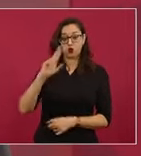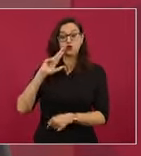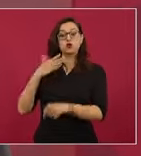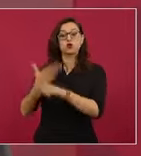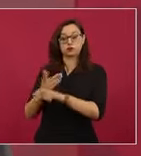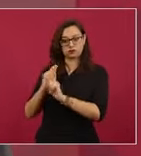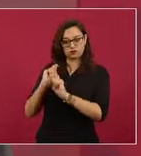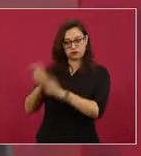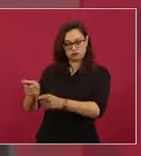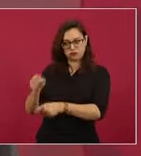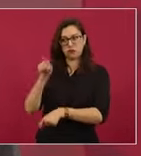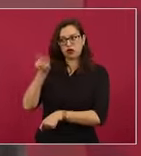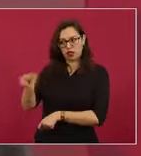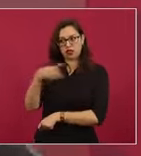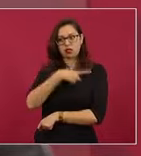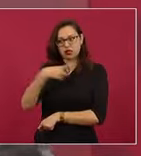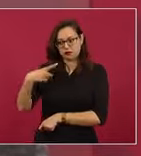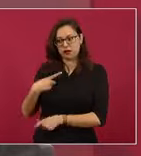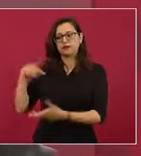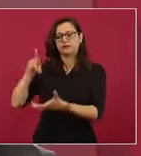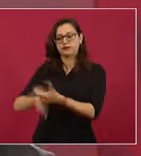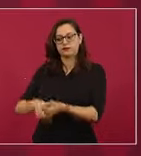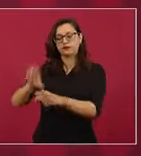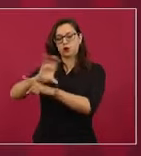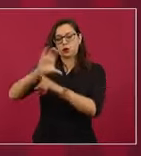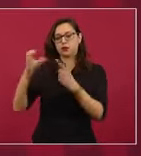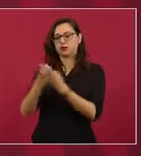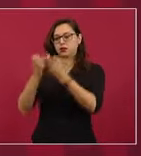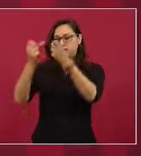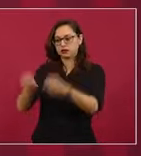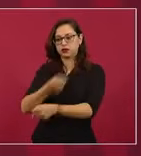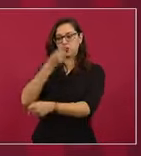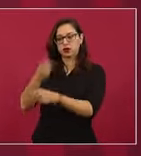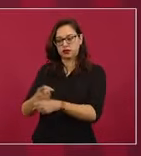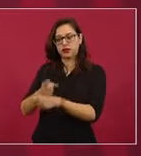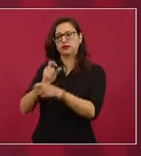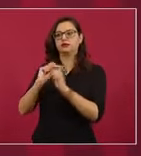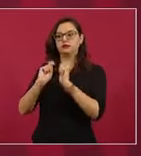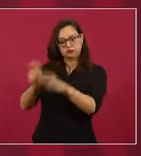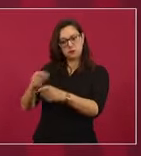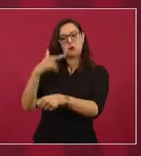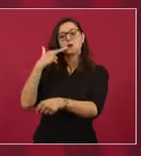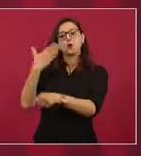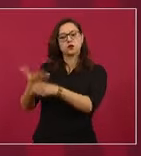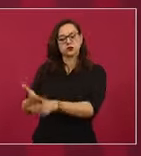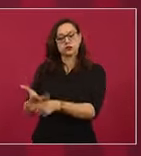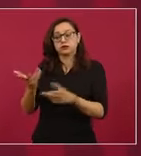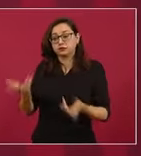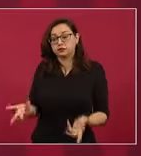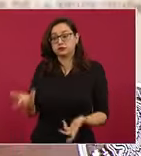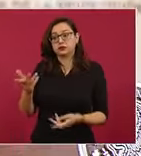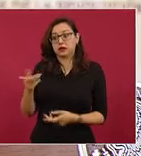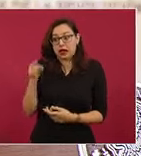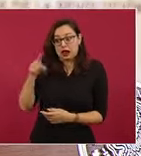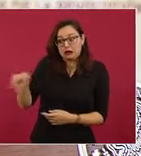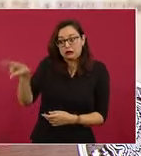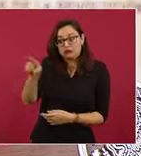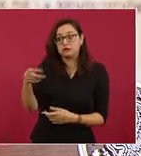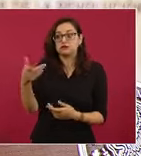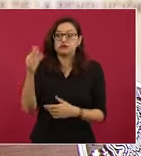dices, el Consejo de Seguridad de Naciones Unidas, y se debe de buscar un